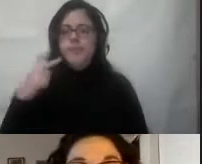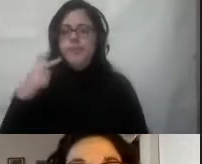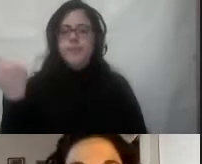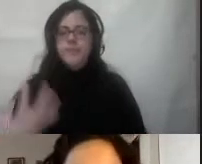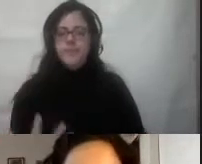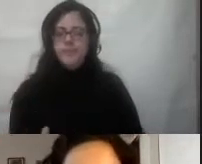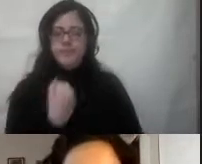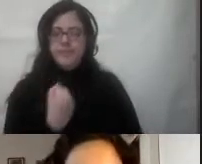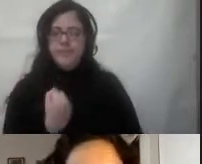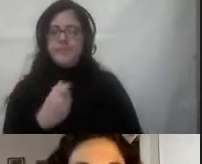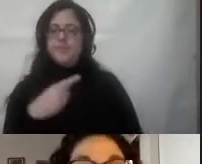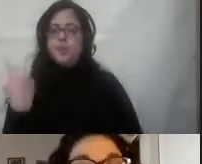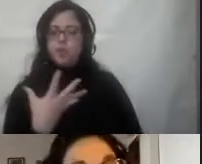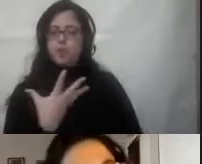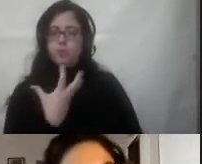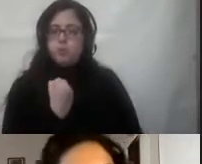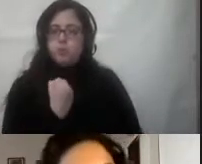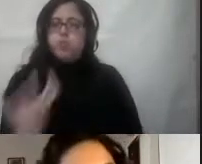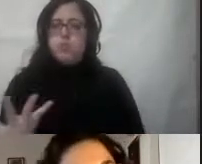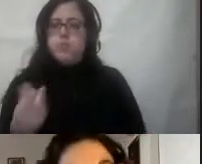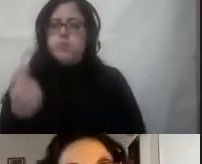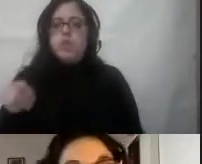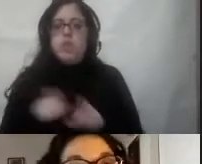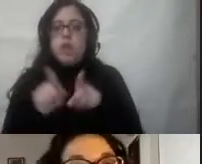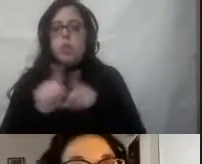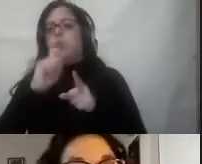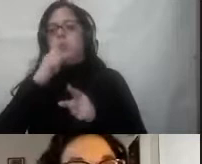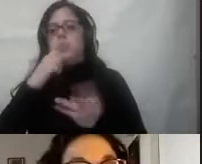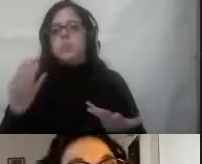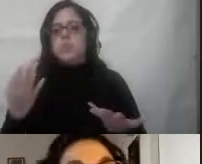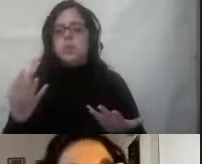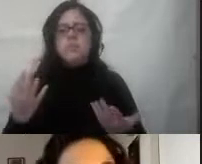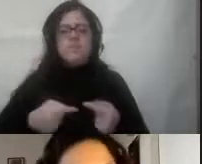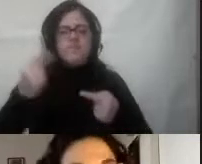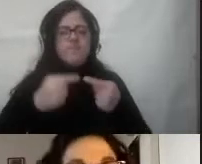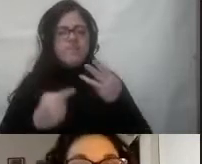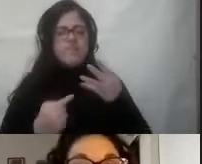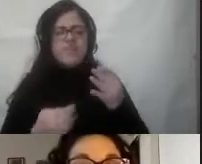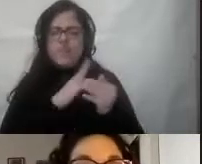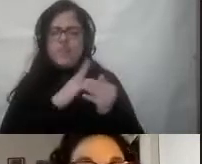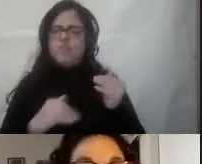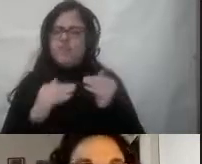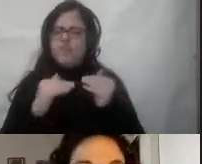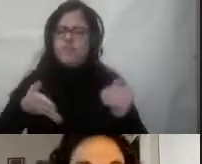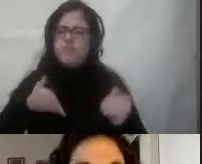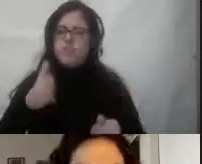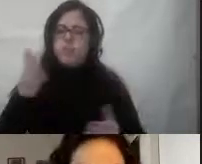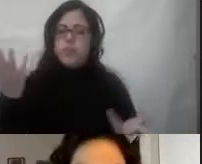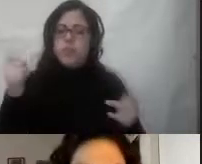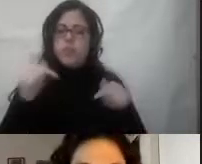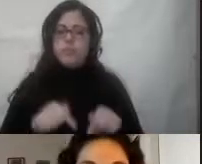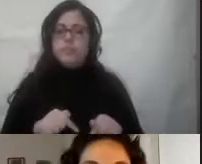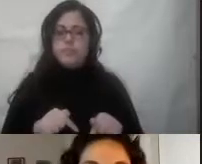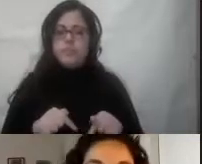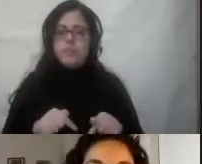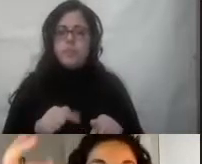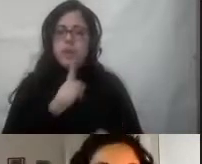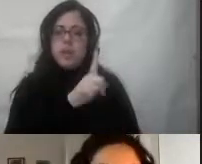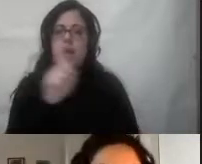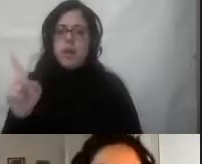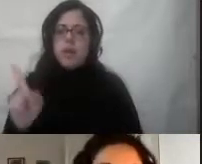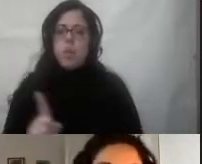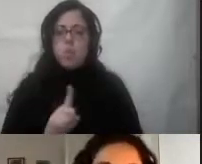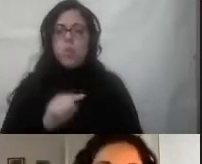que independizar, pero se mantienen muchísimos de estos patrones igual, ¿verdad?, en nuestras formas de ser. Tenemos